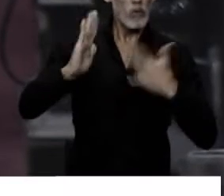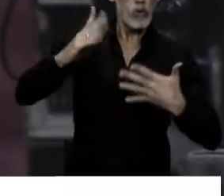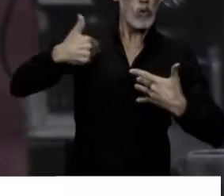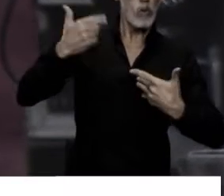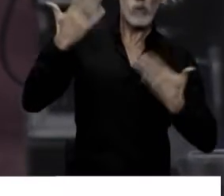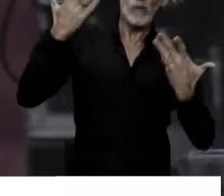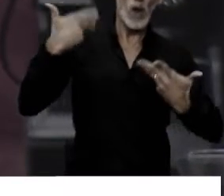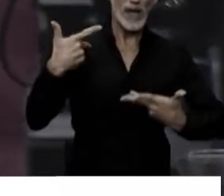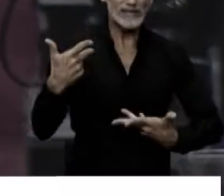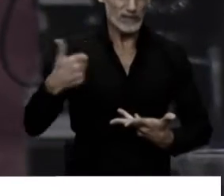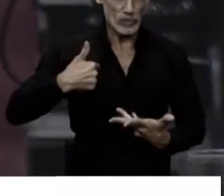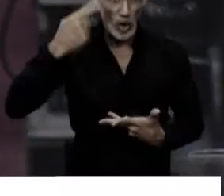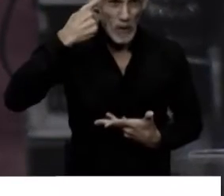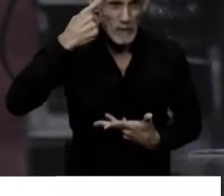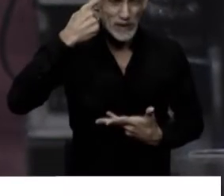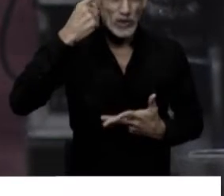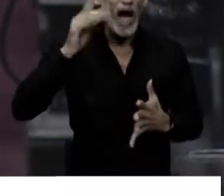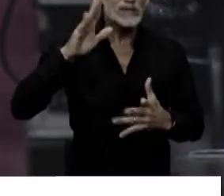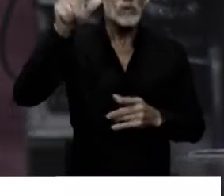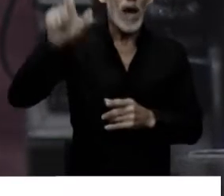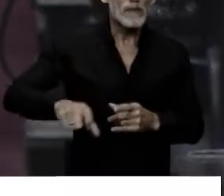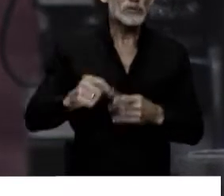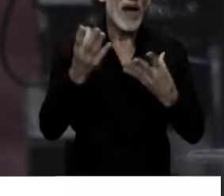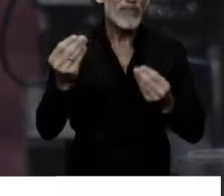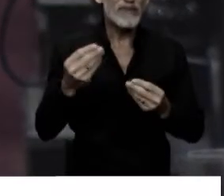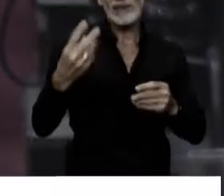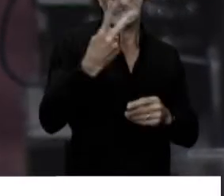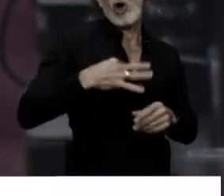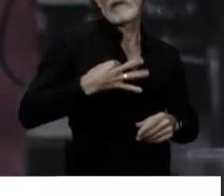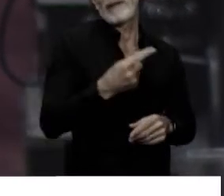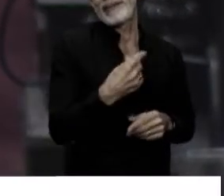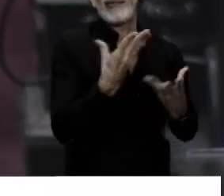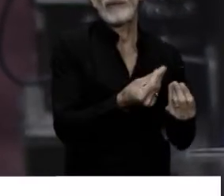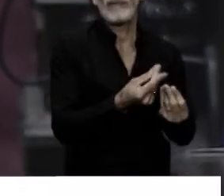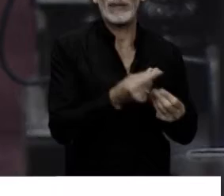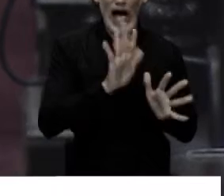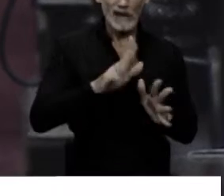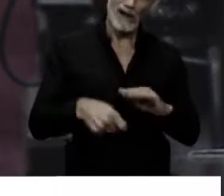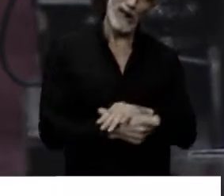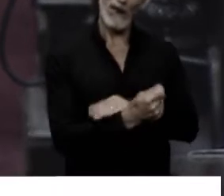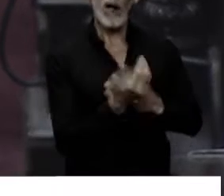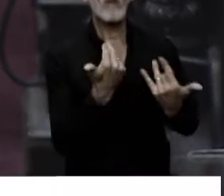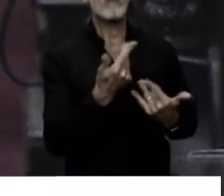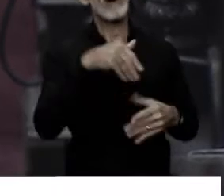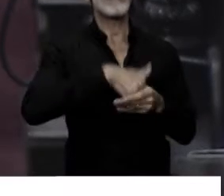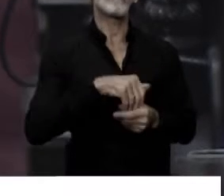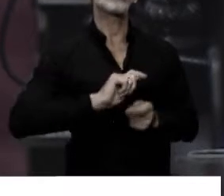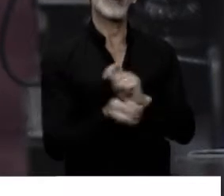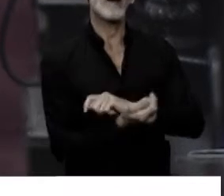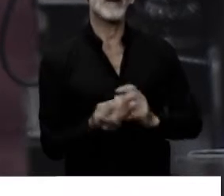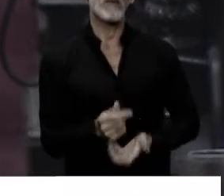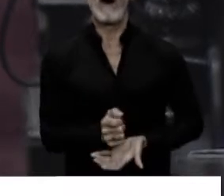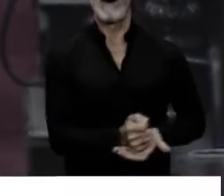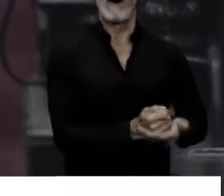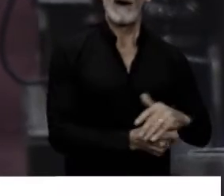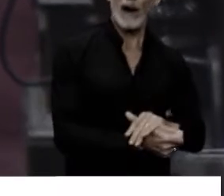violento porque en realidad yo no pensaría que alguien que defiende las dos vidas va a dejarse mover por una bolsa de